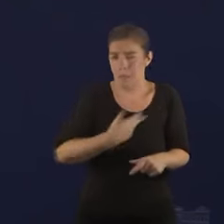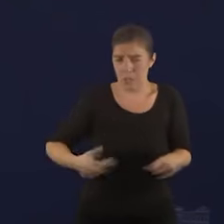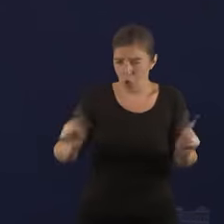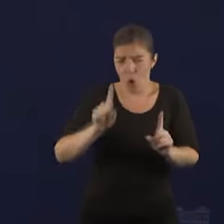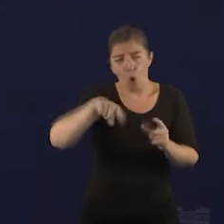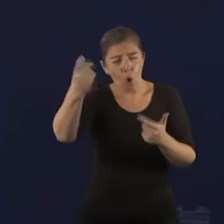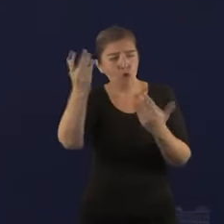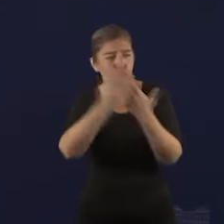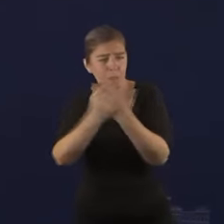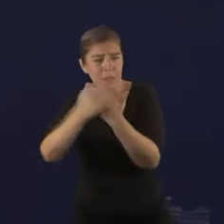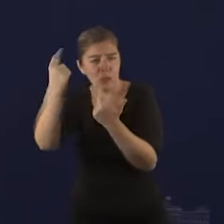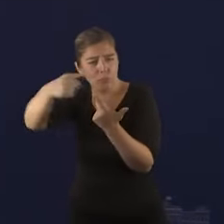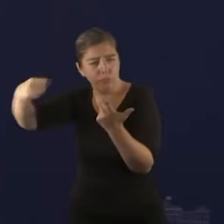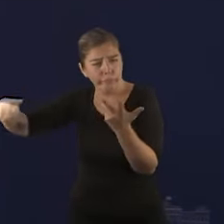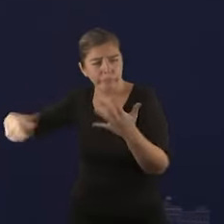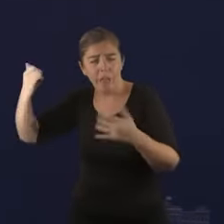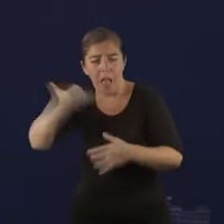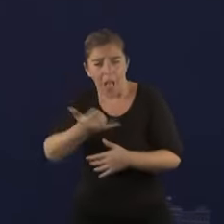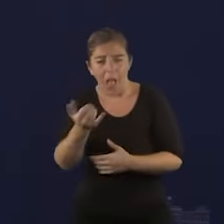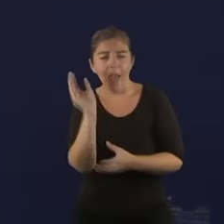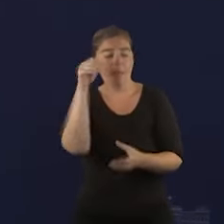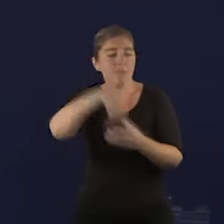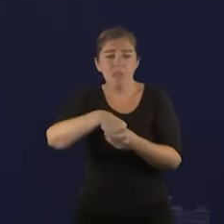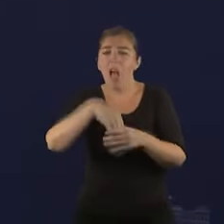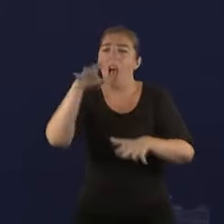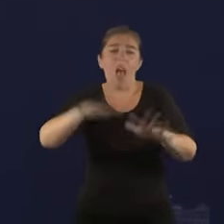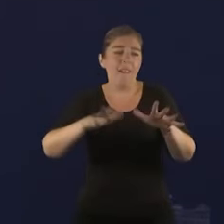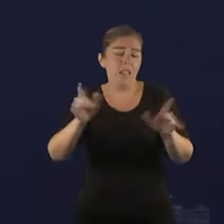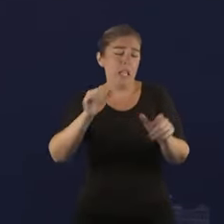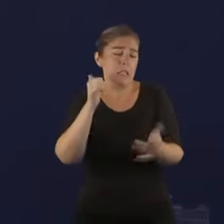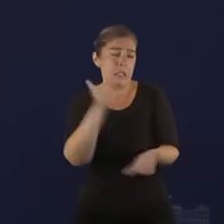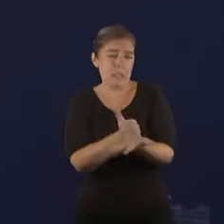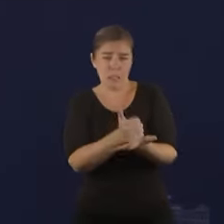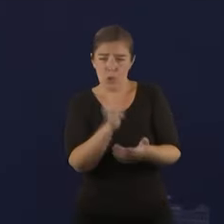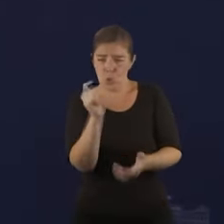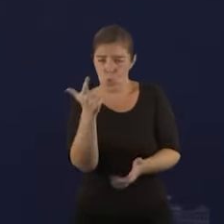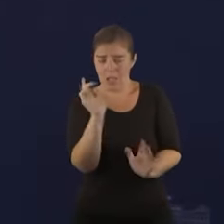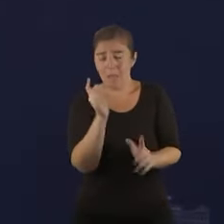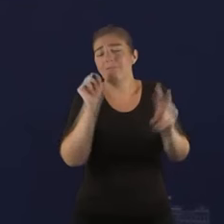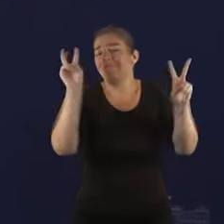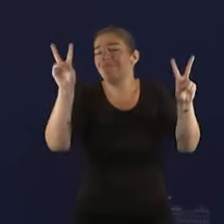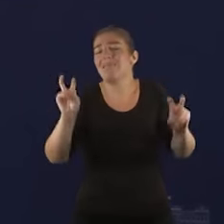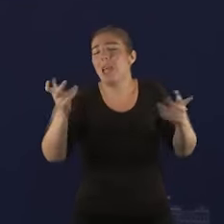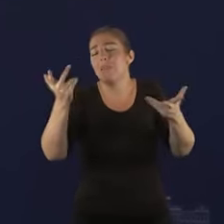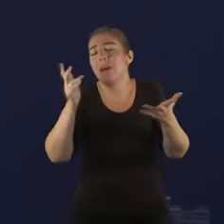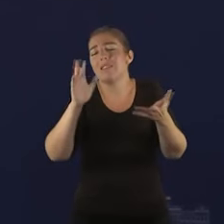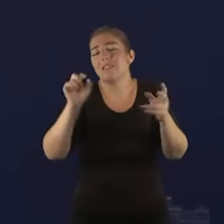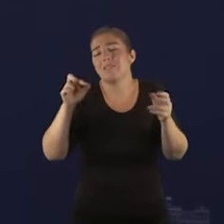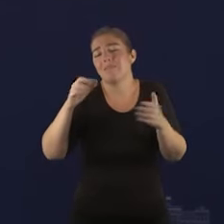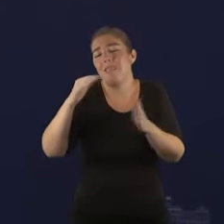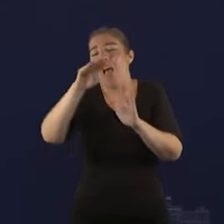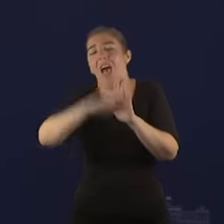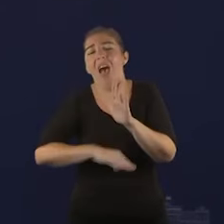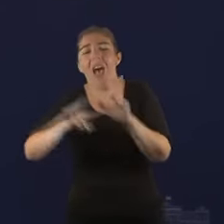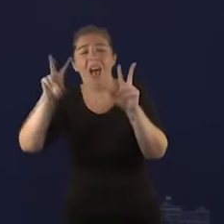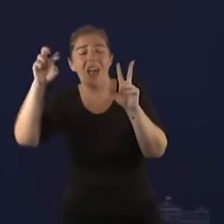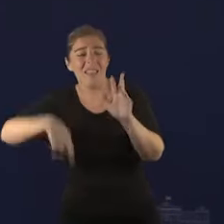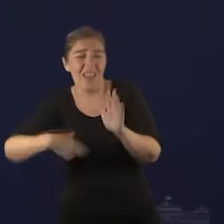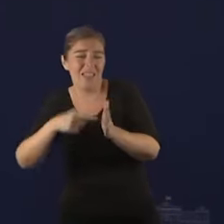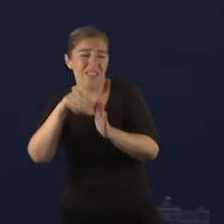ministros u otros integrantes del gabinete que a veces no participan por cuestiones meramente de agenda y de